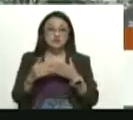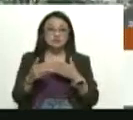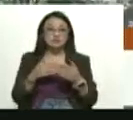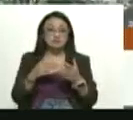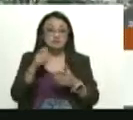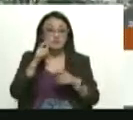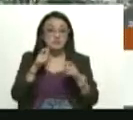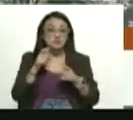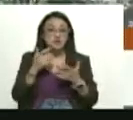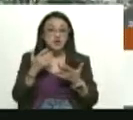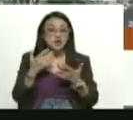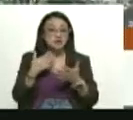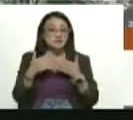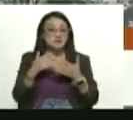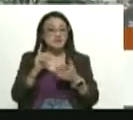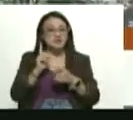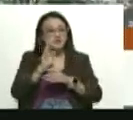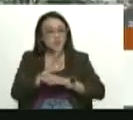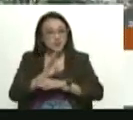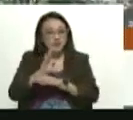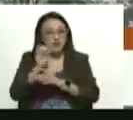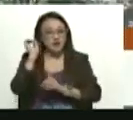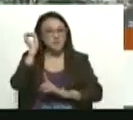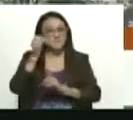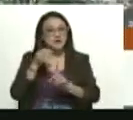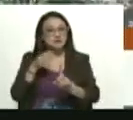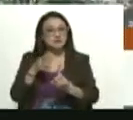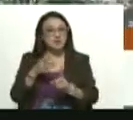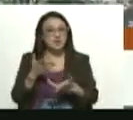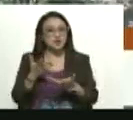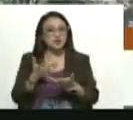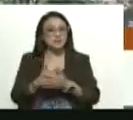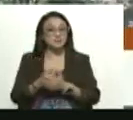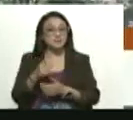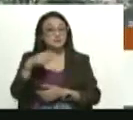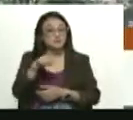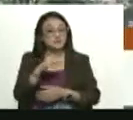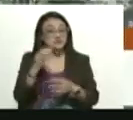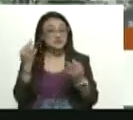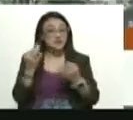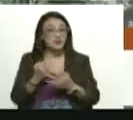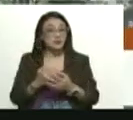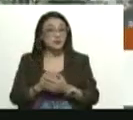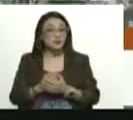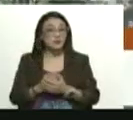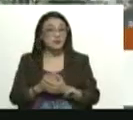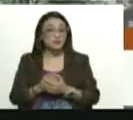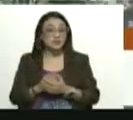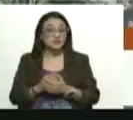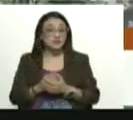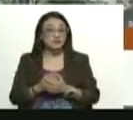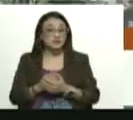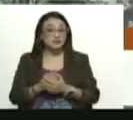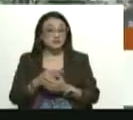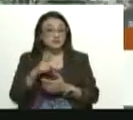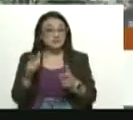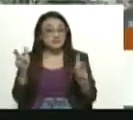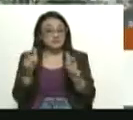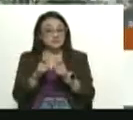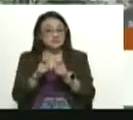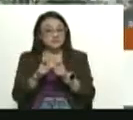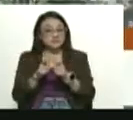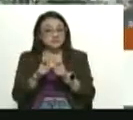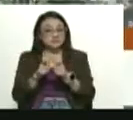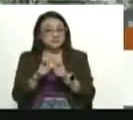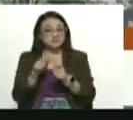para preservar a la Amazonía. Ustedes pueden estar seguros de que esta cumbre va a